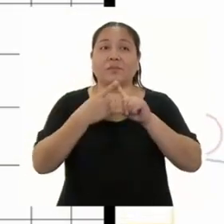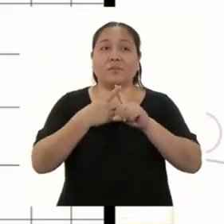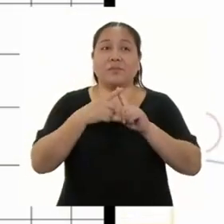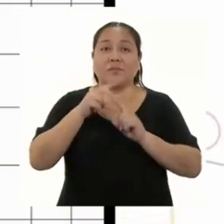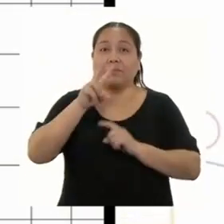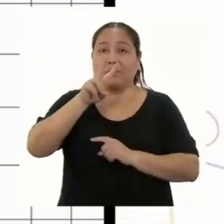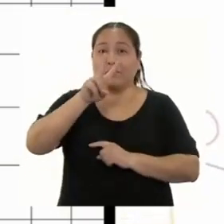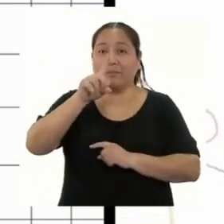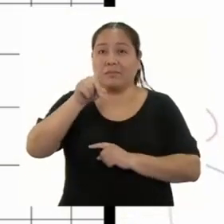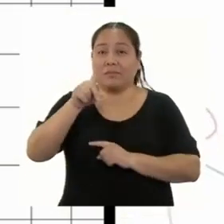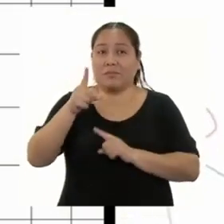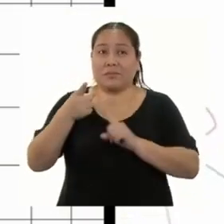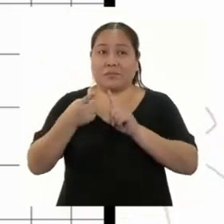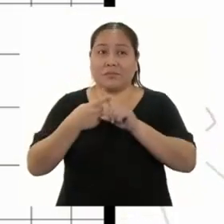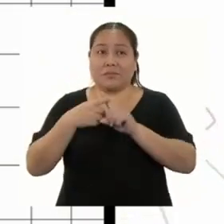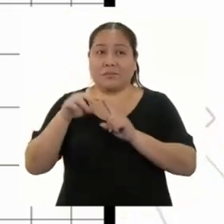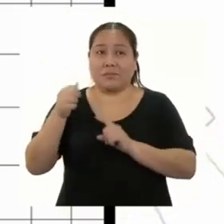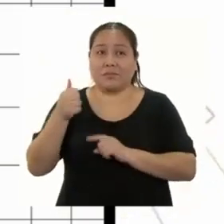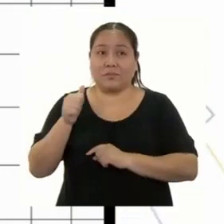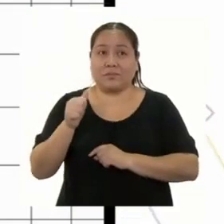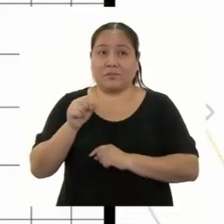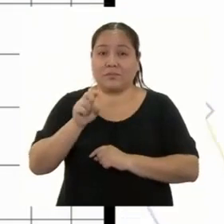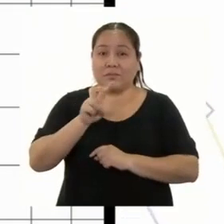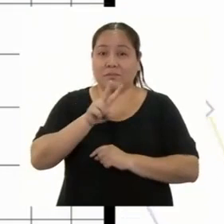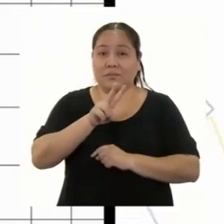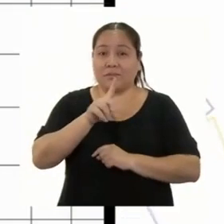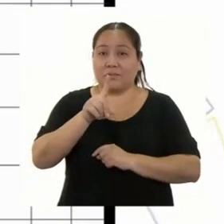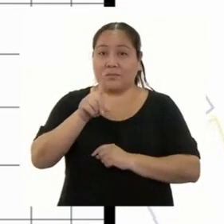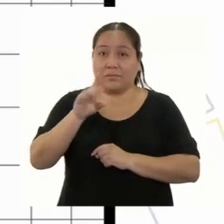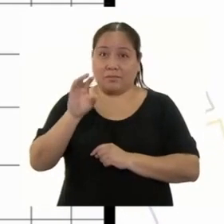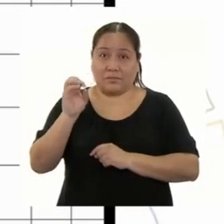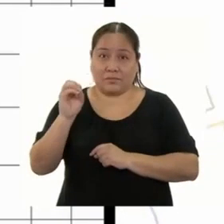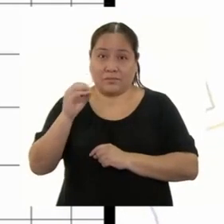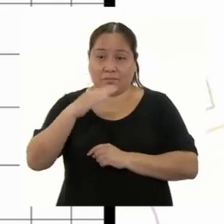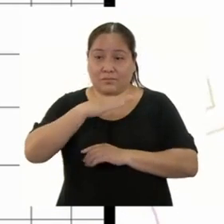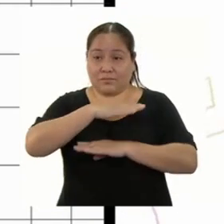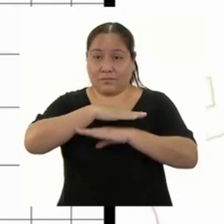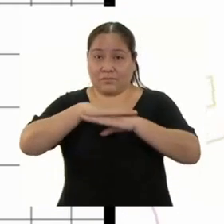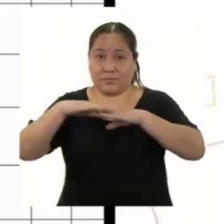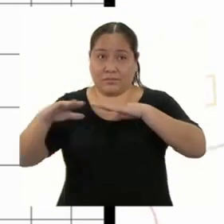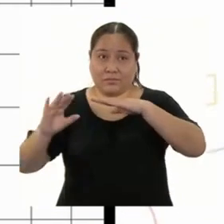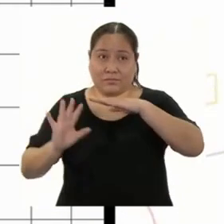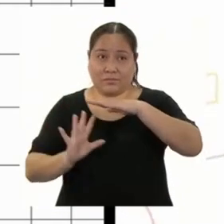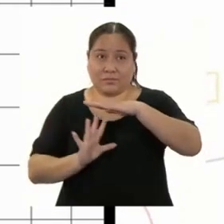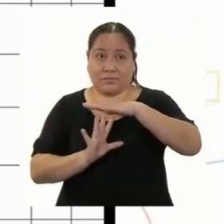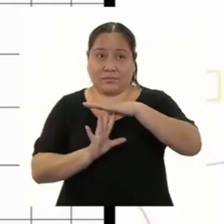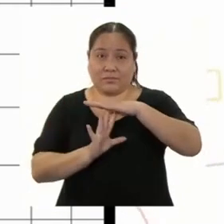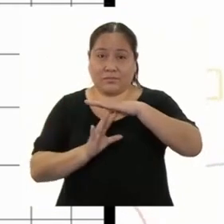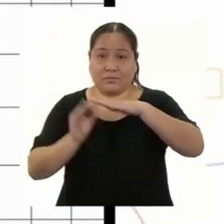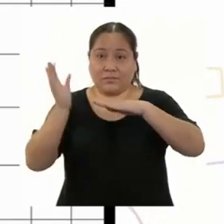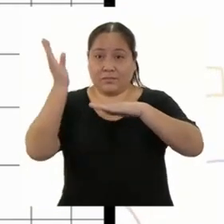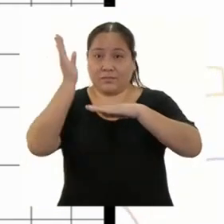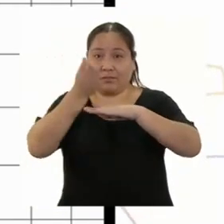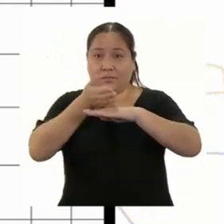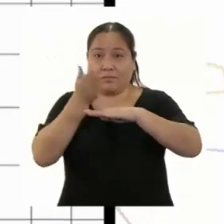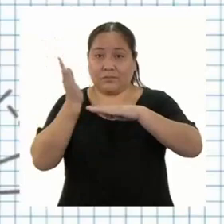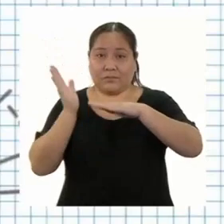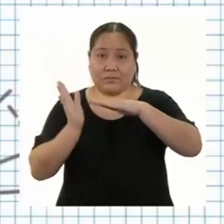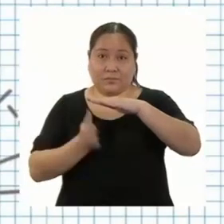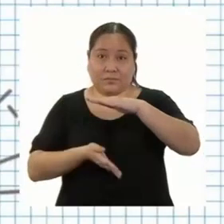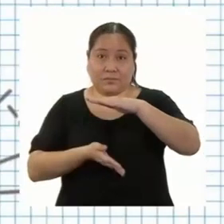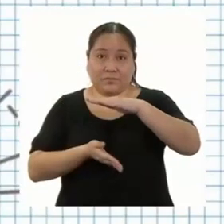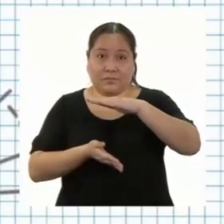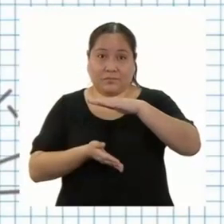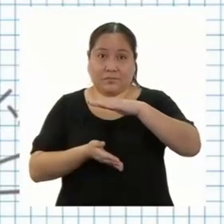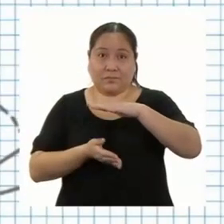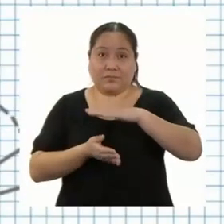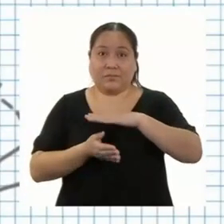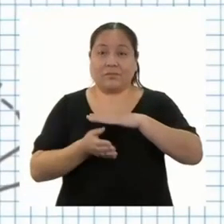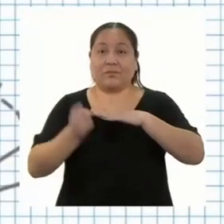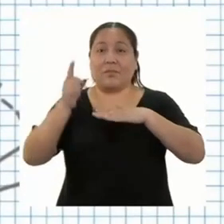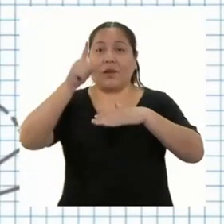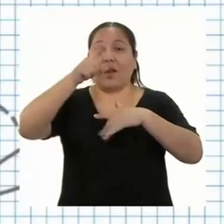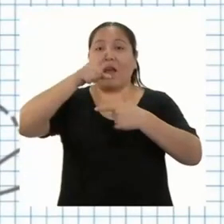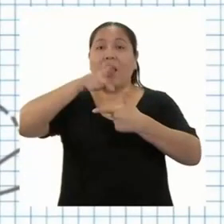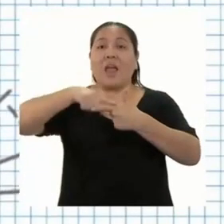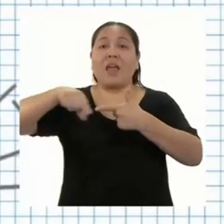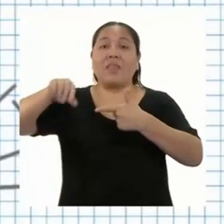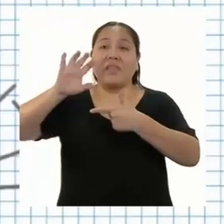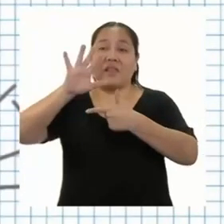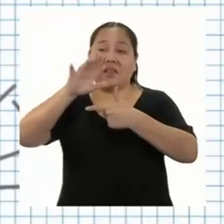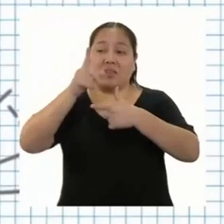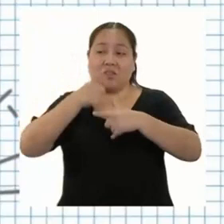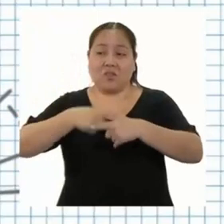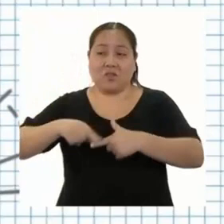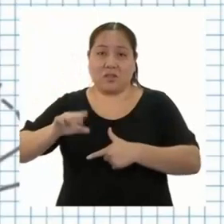10 y queda como denominador 5. Simplificamos la expresión, sacamos quinta a cada